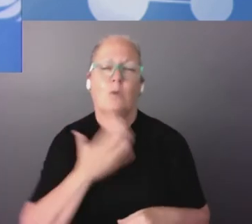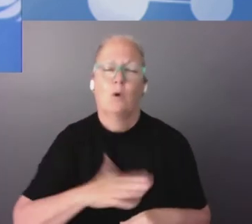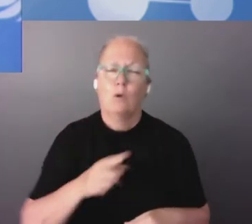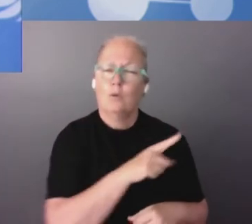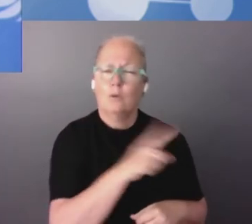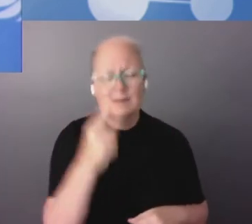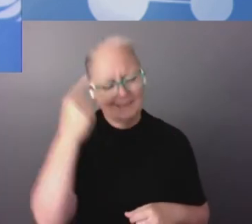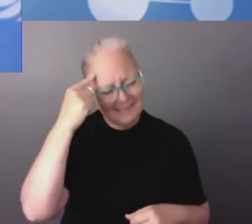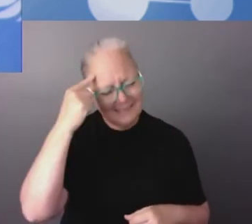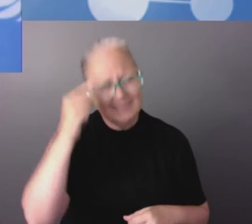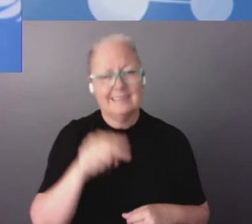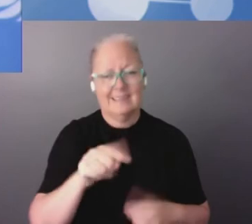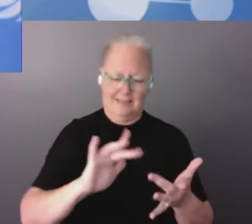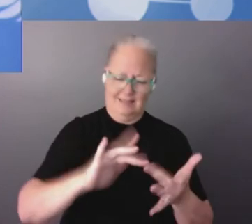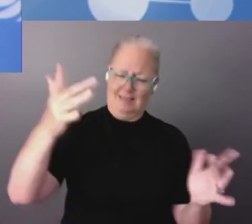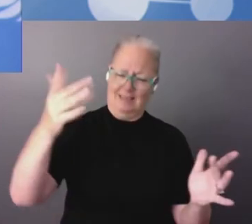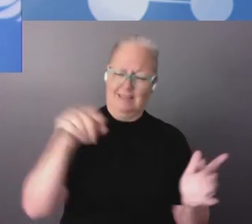en esta asociación.